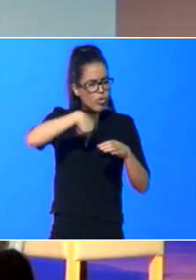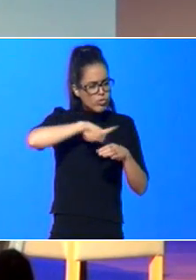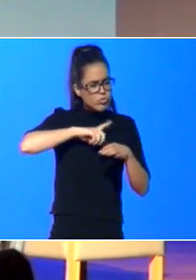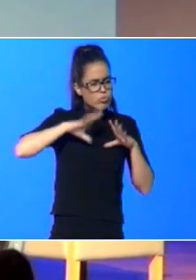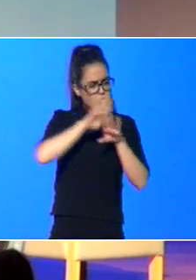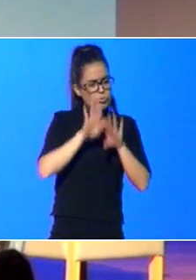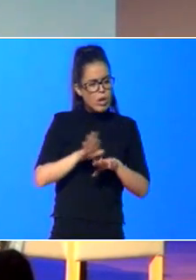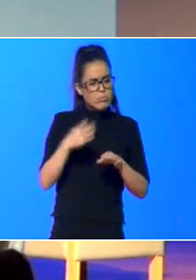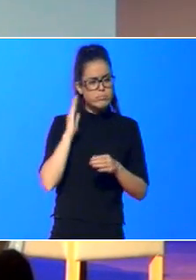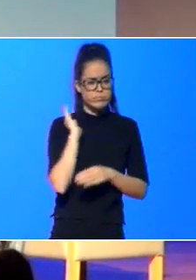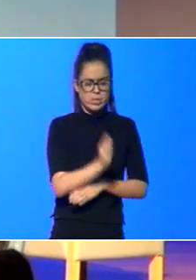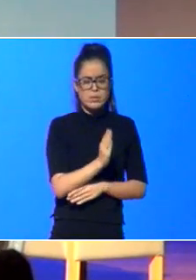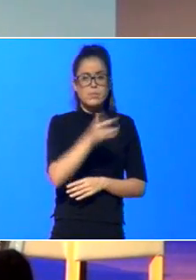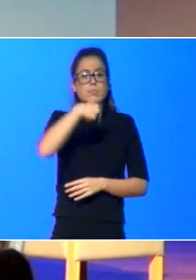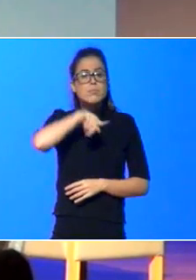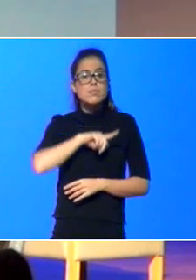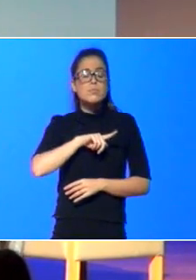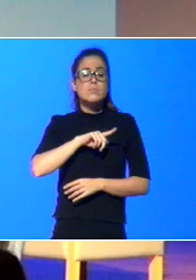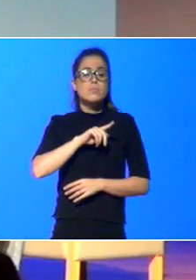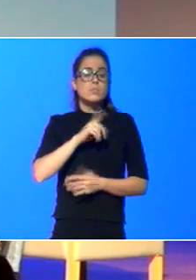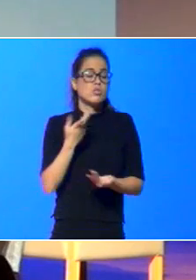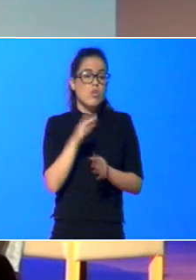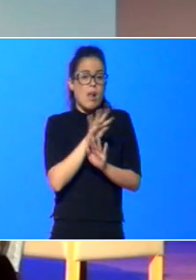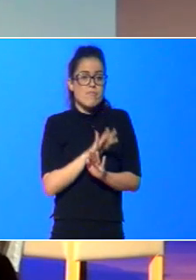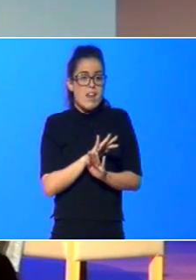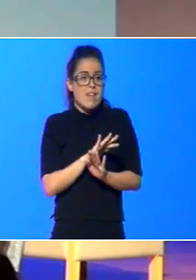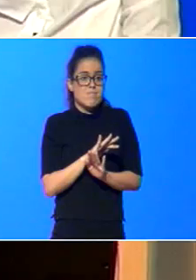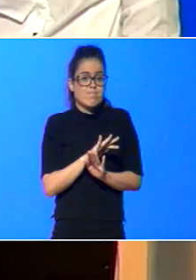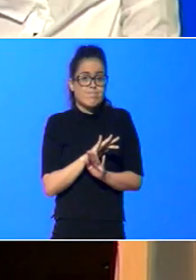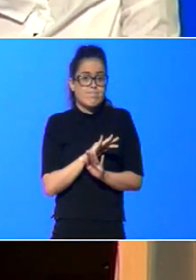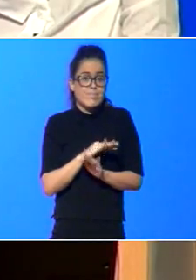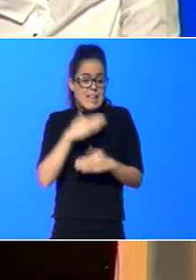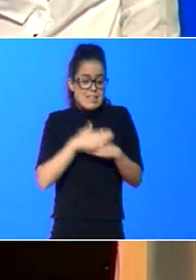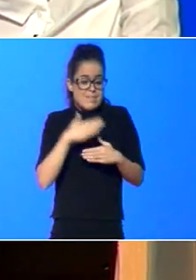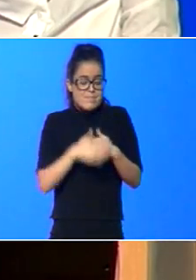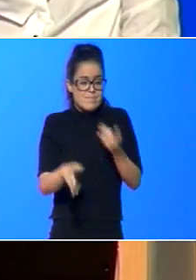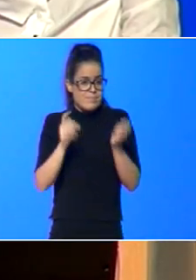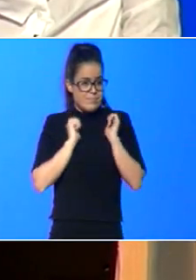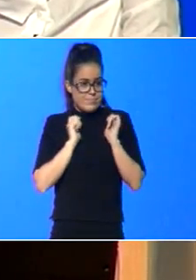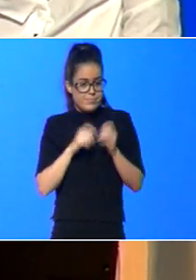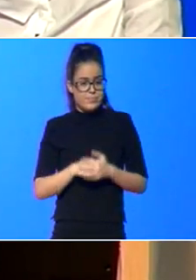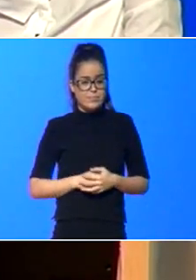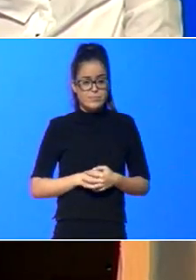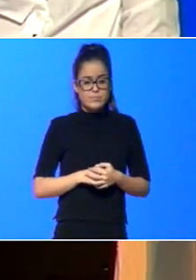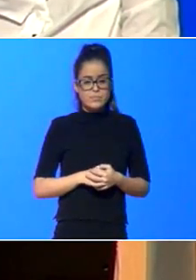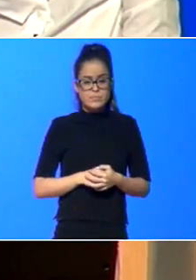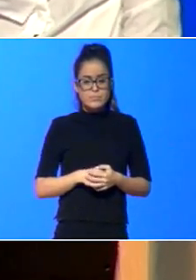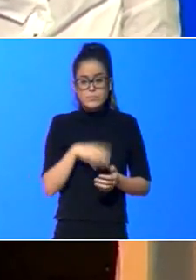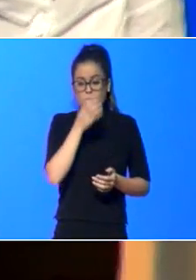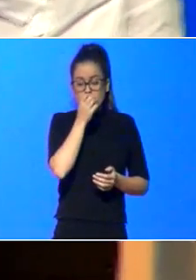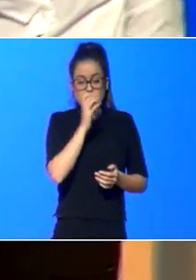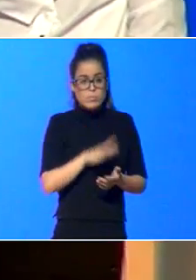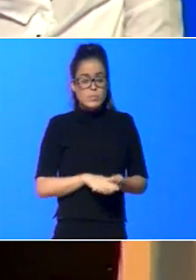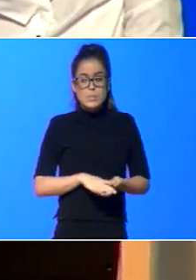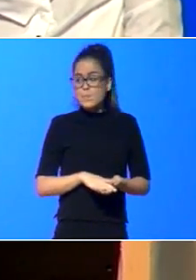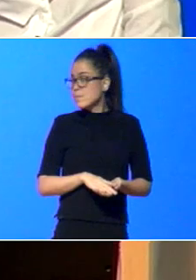que alcanzamos, ¿no? Porque estamos condicionados por ellas. Y bueno, como necesidades